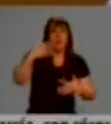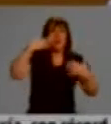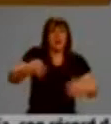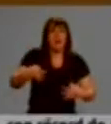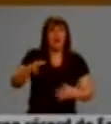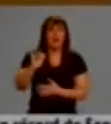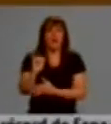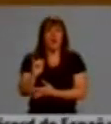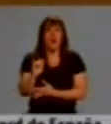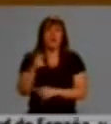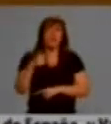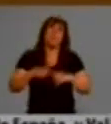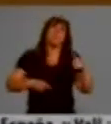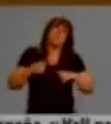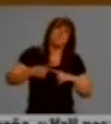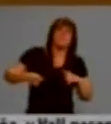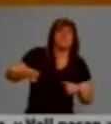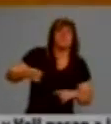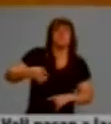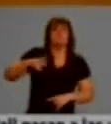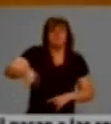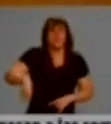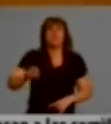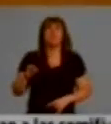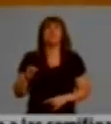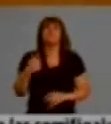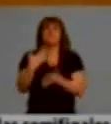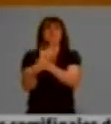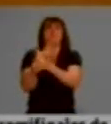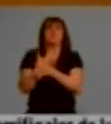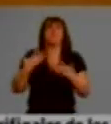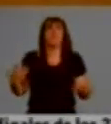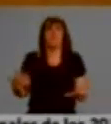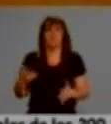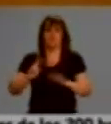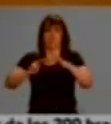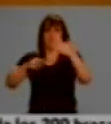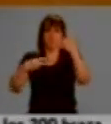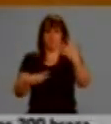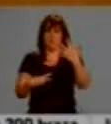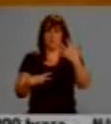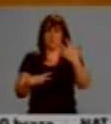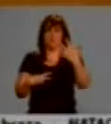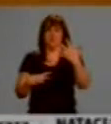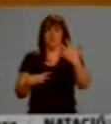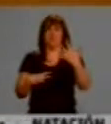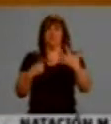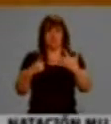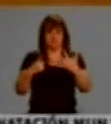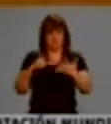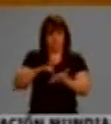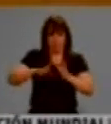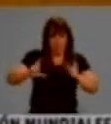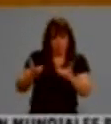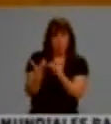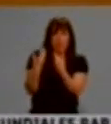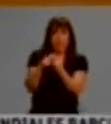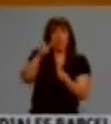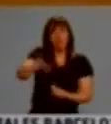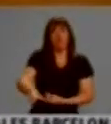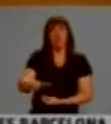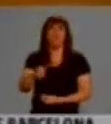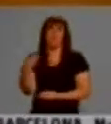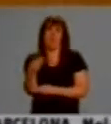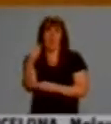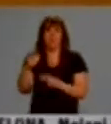¿O las medias verdades? Séptima, ¿Se reunió usted con el señor Bárcenas y con